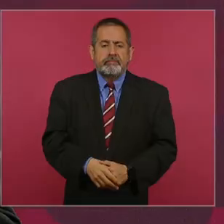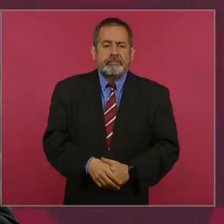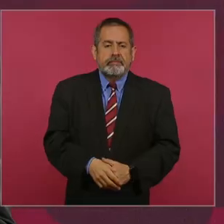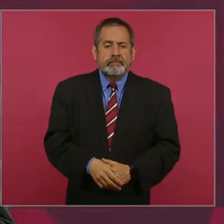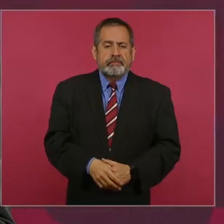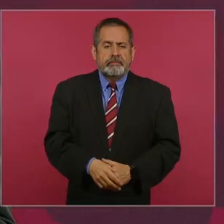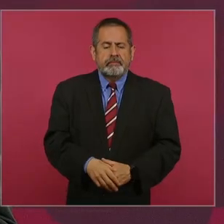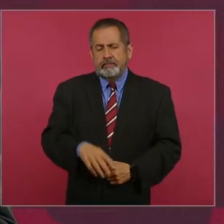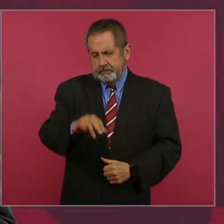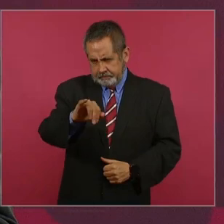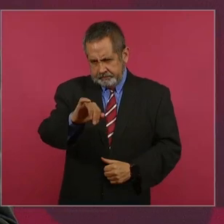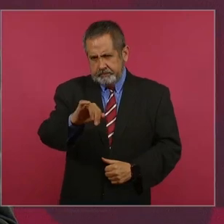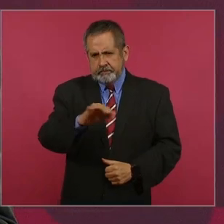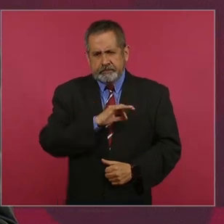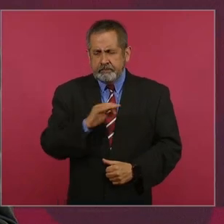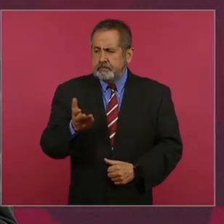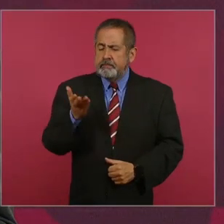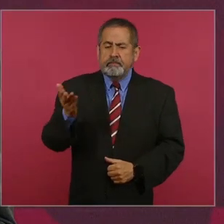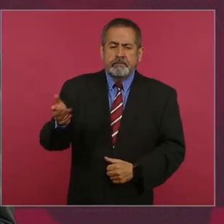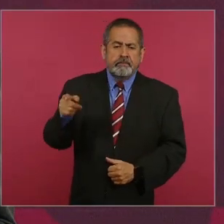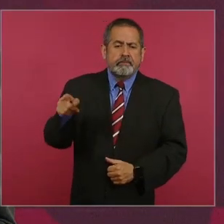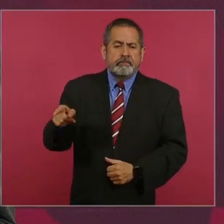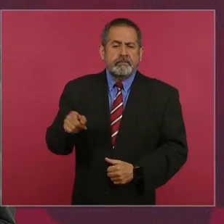a pedirle a